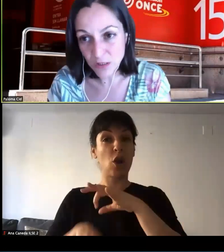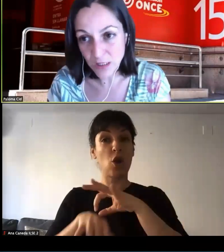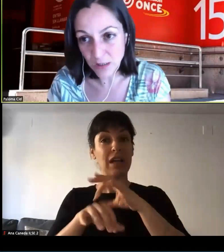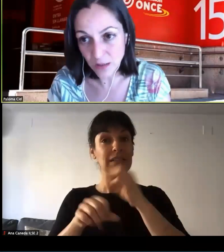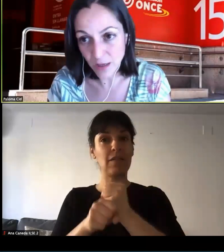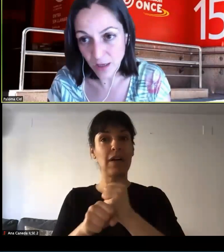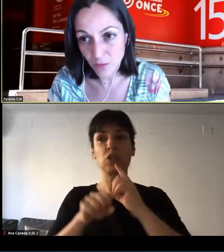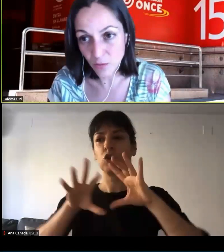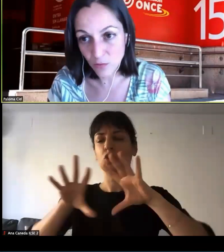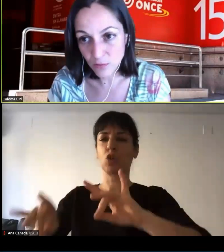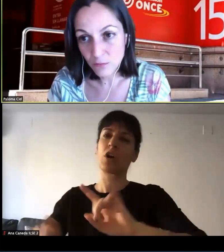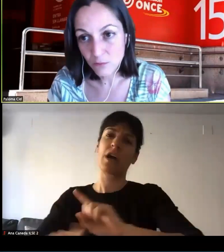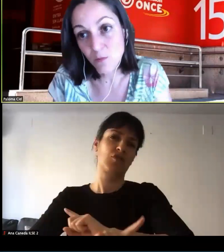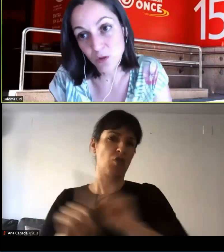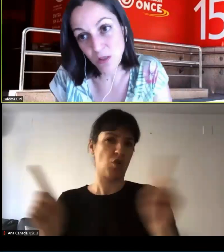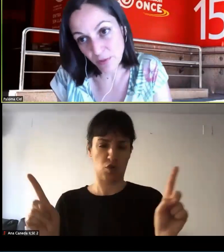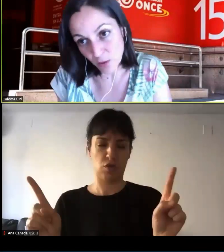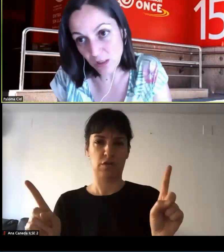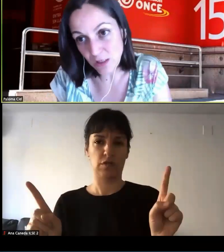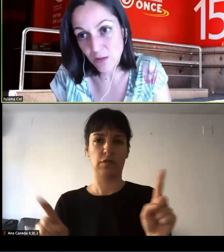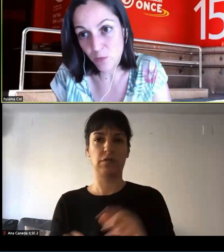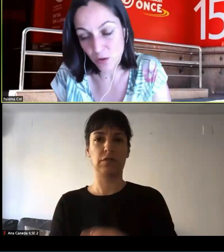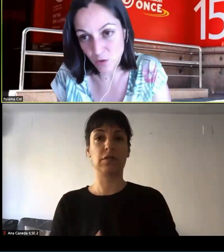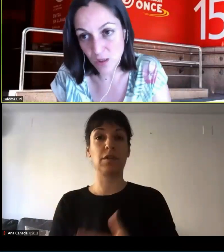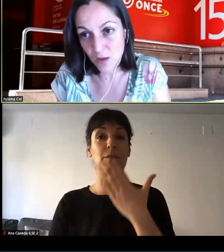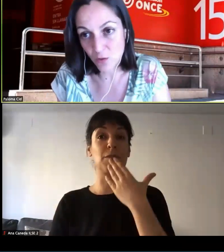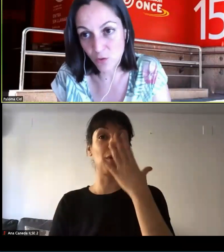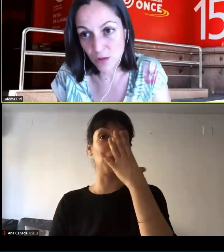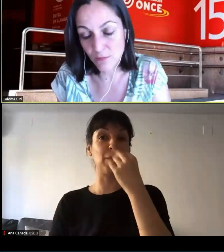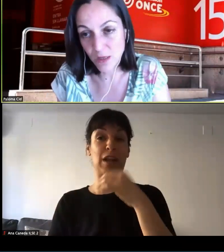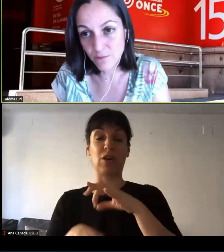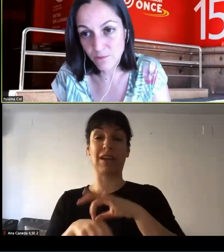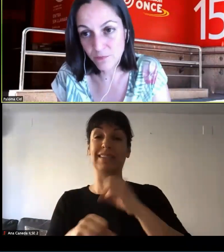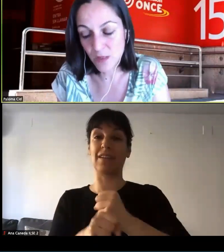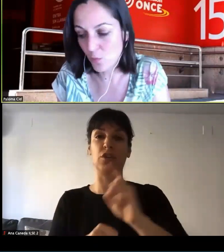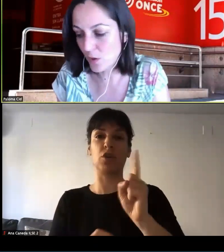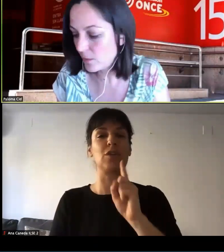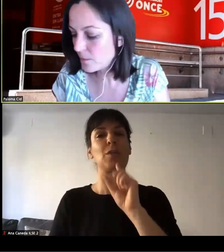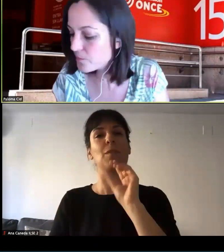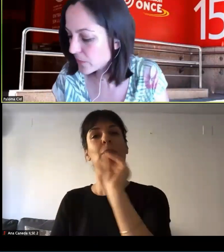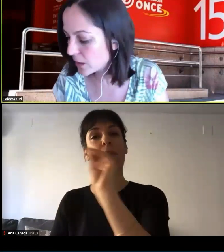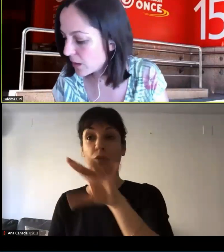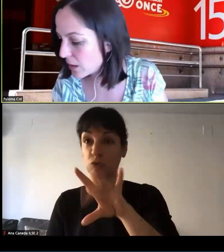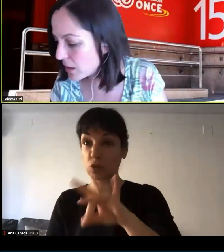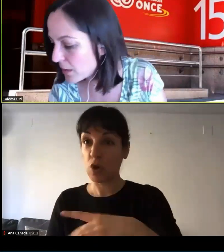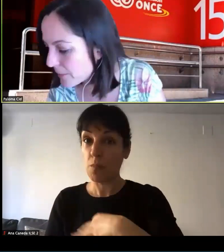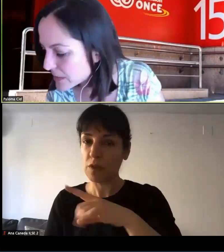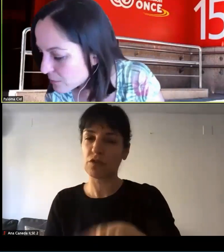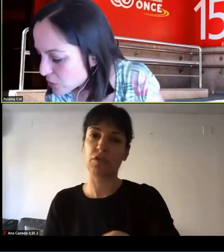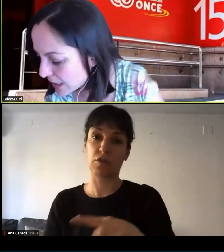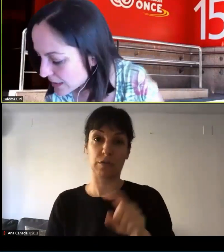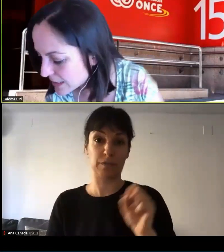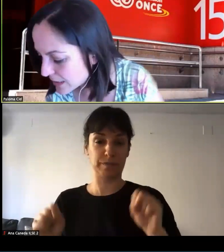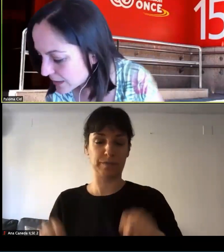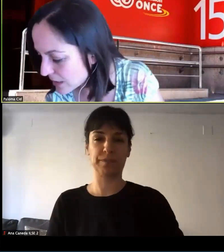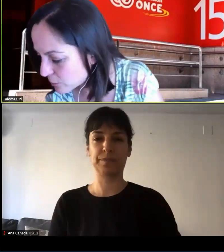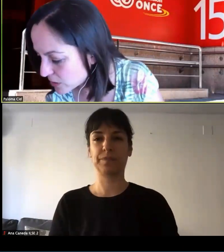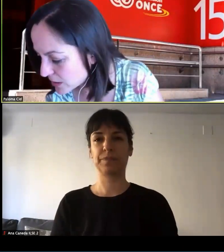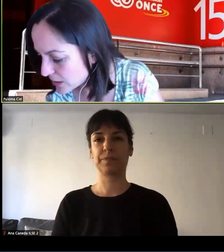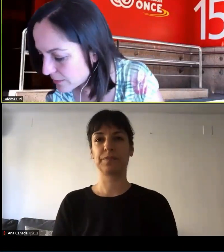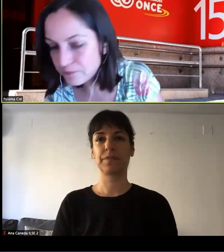cuando no está trabajando, vamos a preguntar si podemos hacerlo o no también. ¿De acuerdo? Pasamos a la